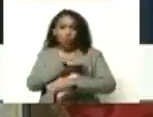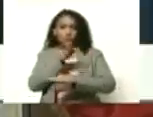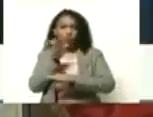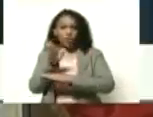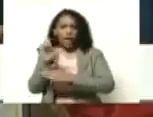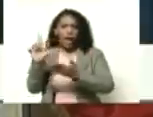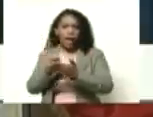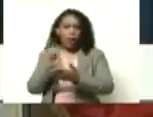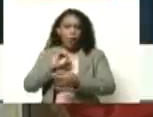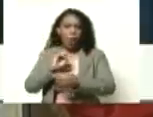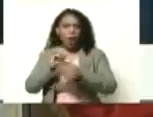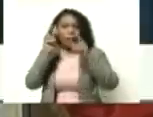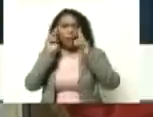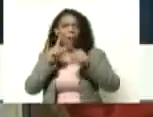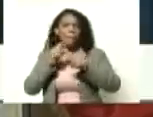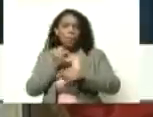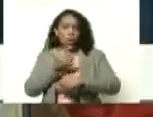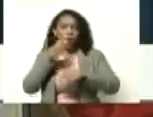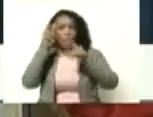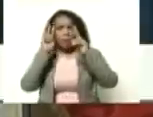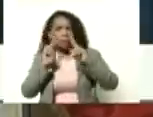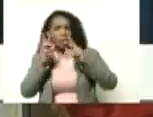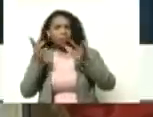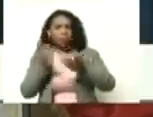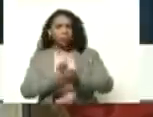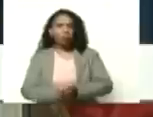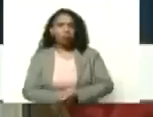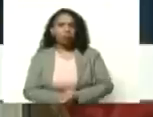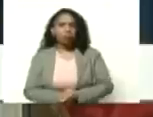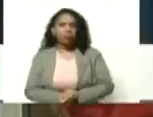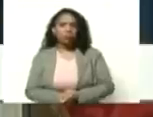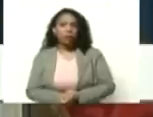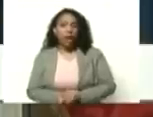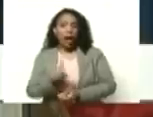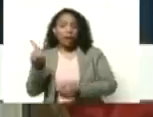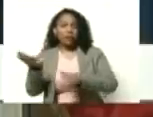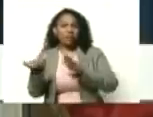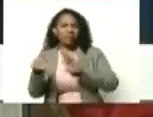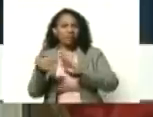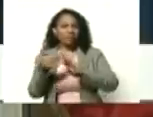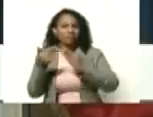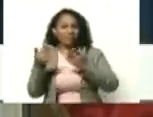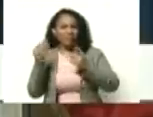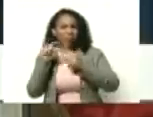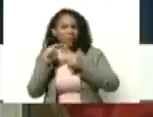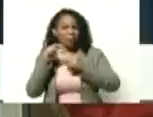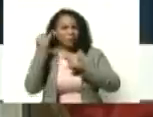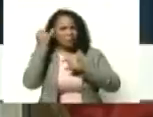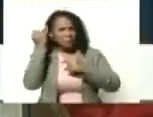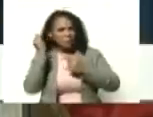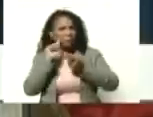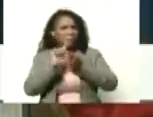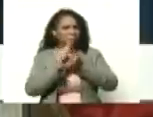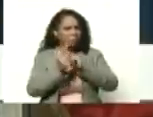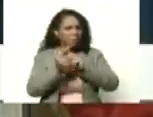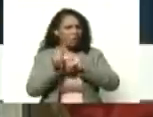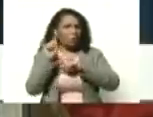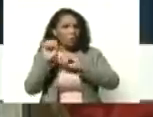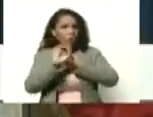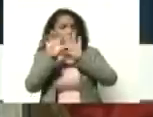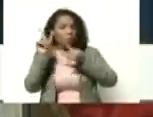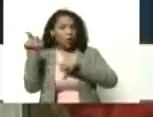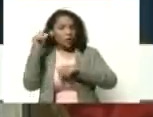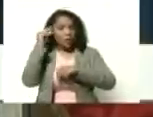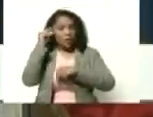libro fue a limpiar lo bueno a limpiar esa contradicción es más una revelación que hubo